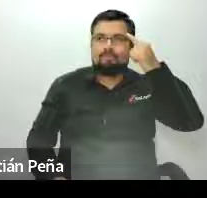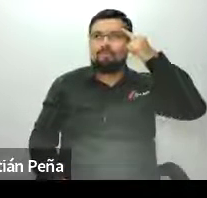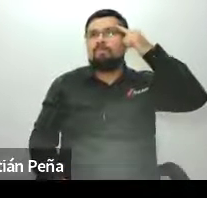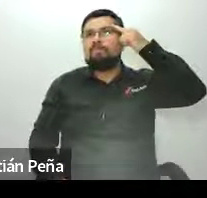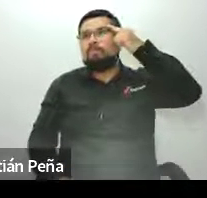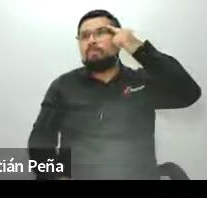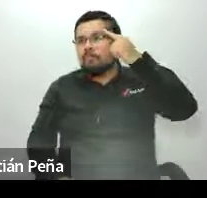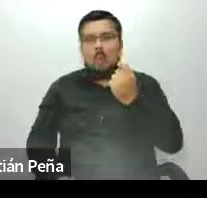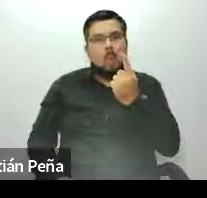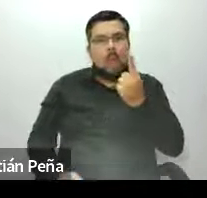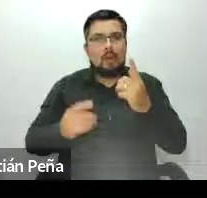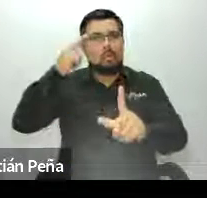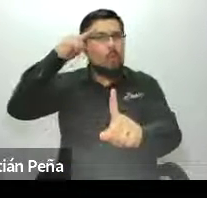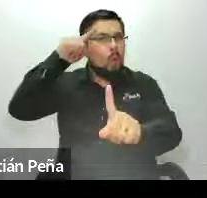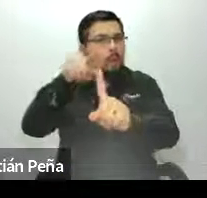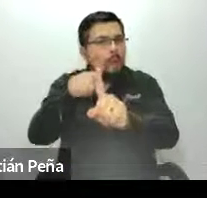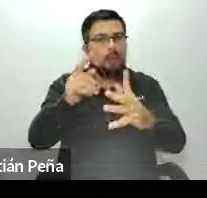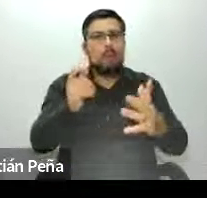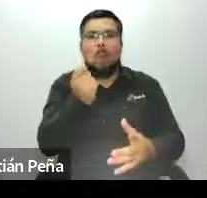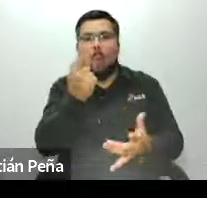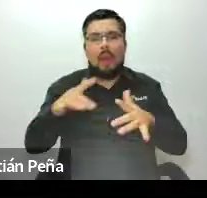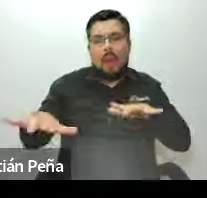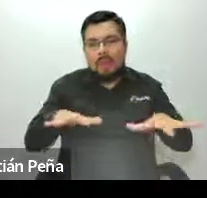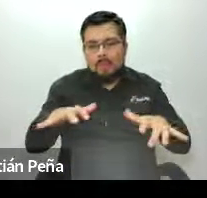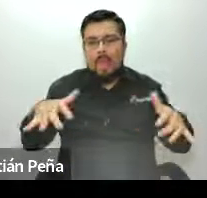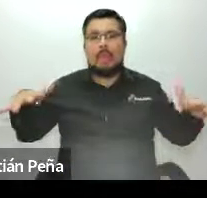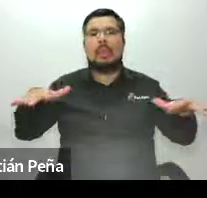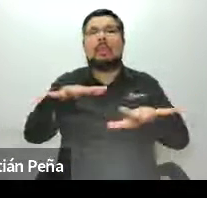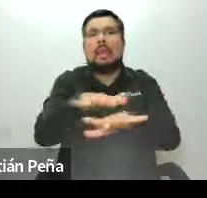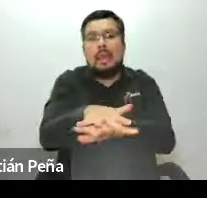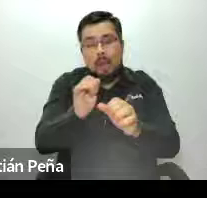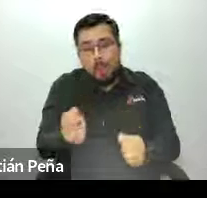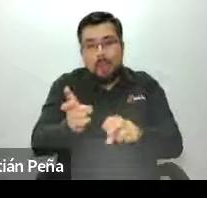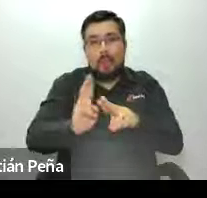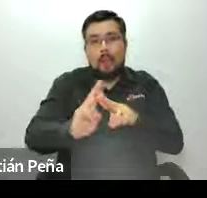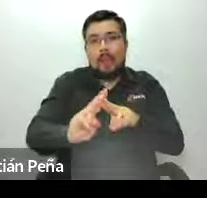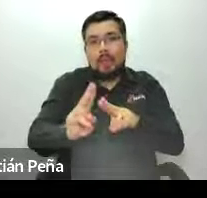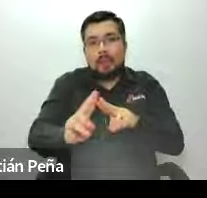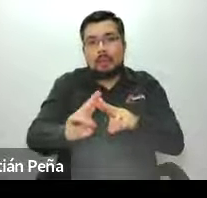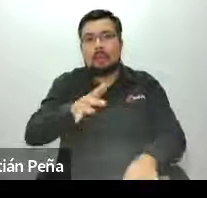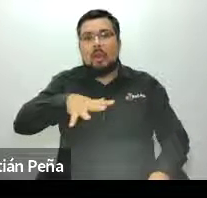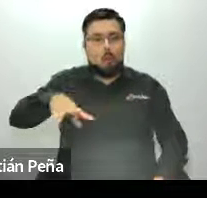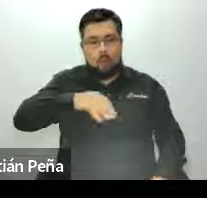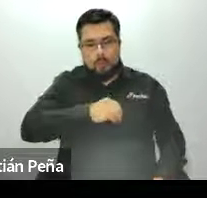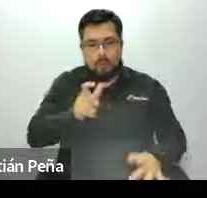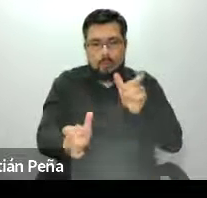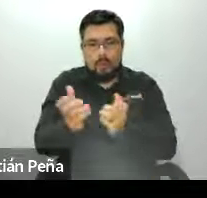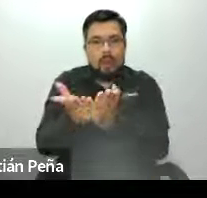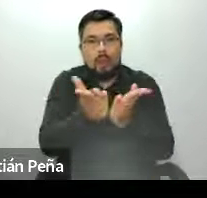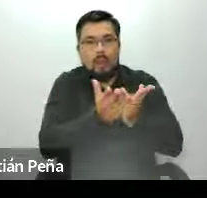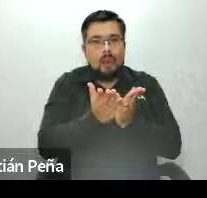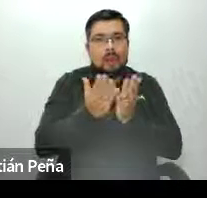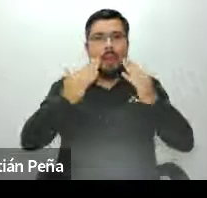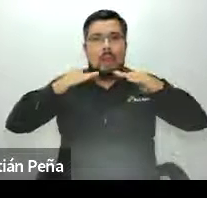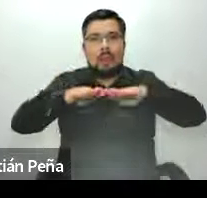son los objetivos, cuál el tipo de actividades integradoras que a lo mejor podemos hacer con nuestros estudiantes siempre en